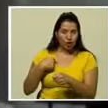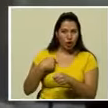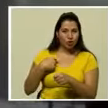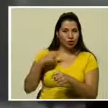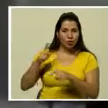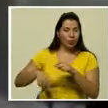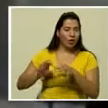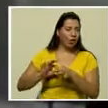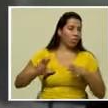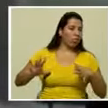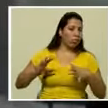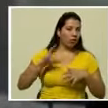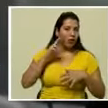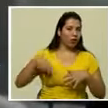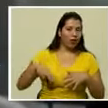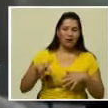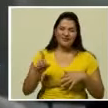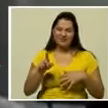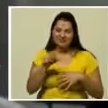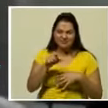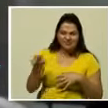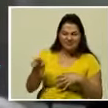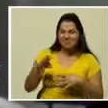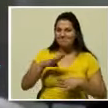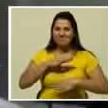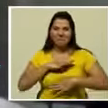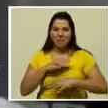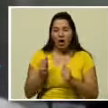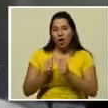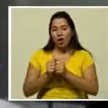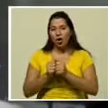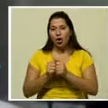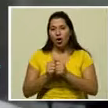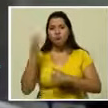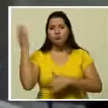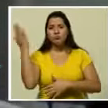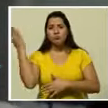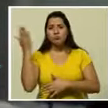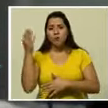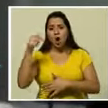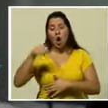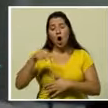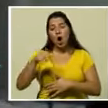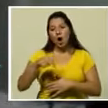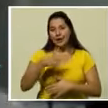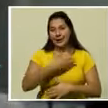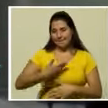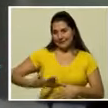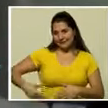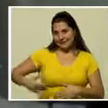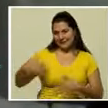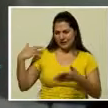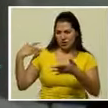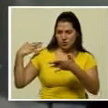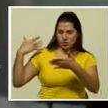poco disconformes con el nivel de detalle que resultó este informe de labores o